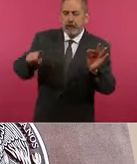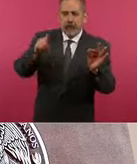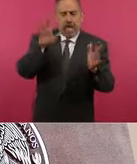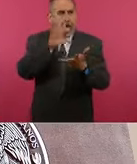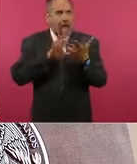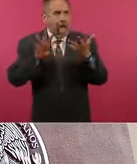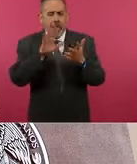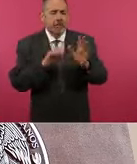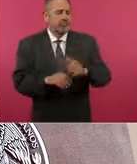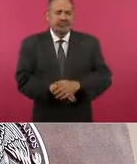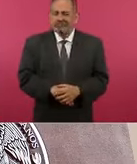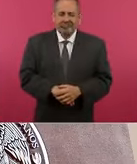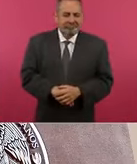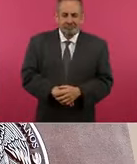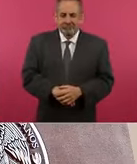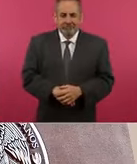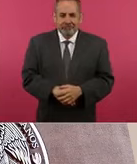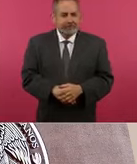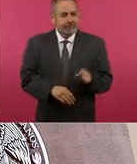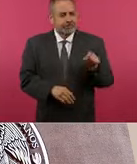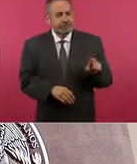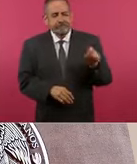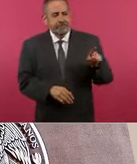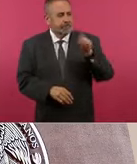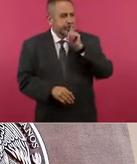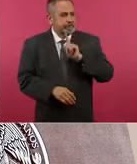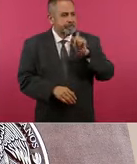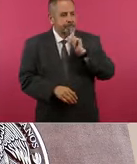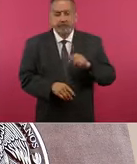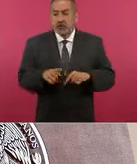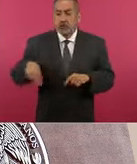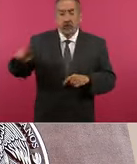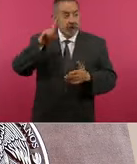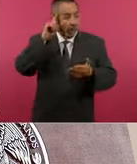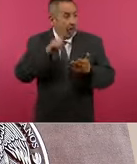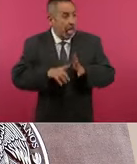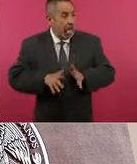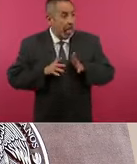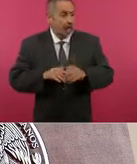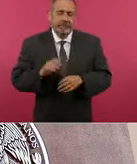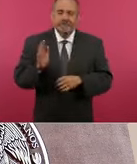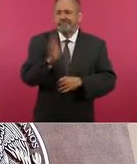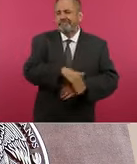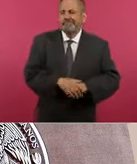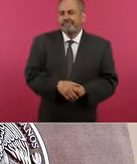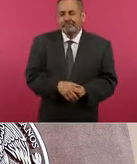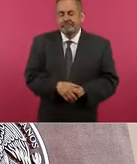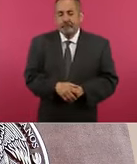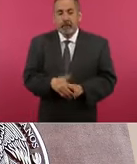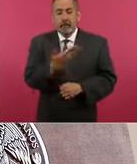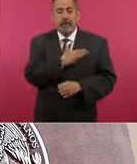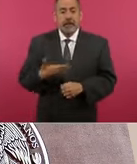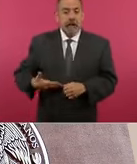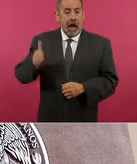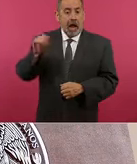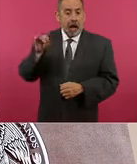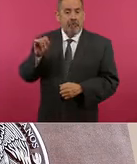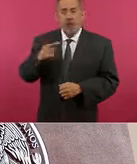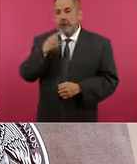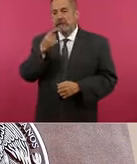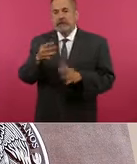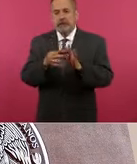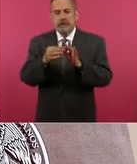embargo, mienten tanto y tan seguido que ya casi nadie les cree. Al respecto, el presidente Andrés Manuel López Obrador